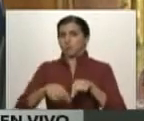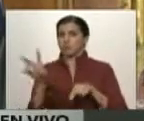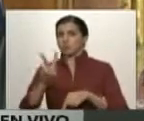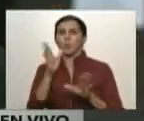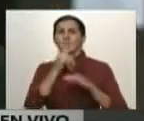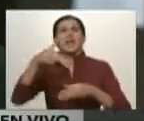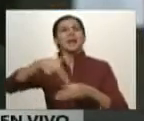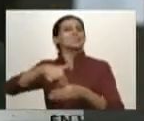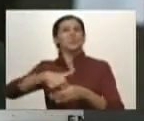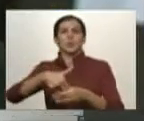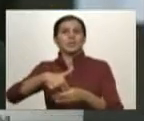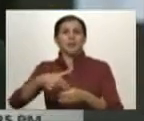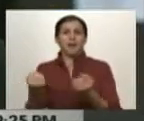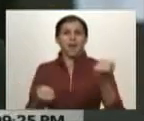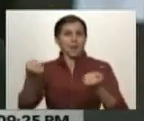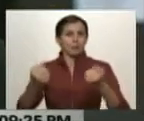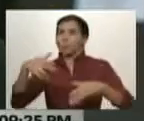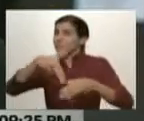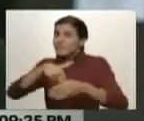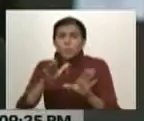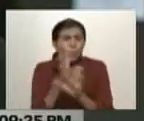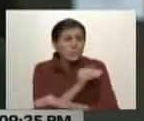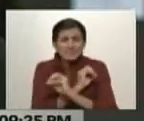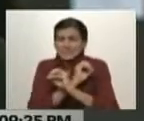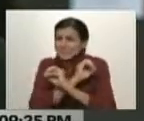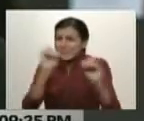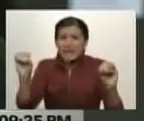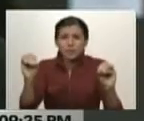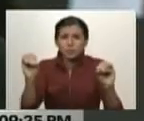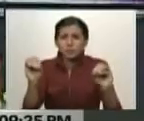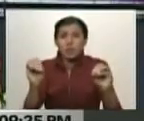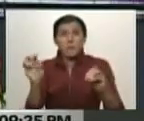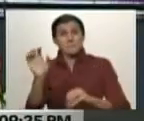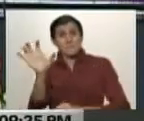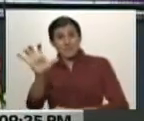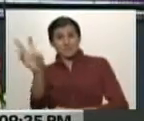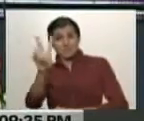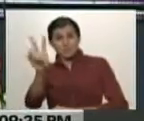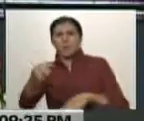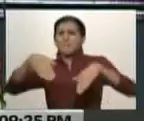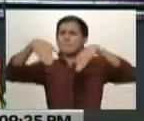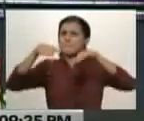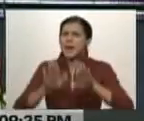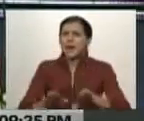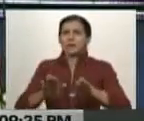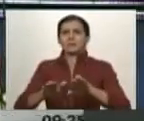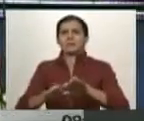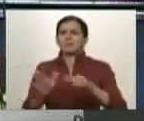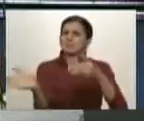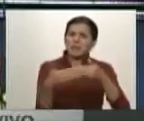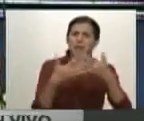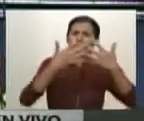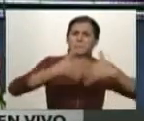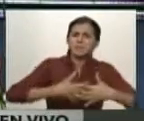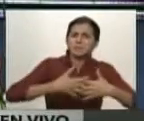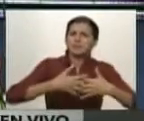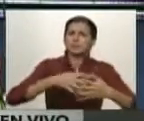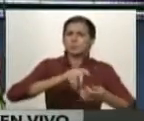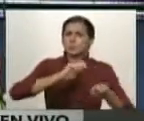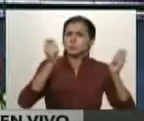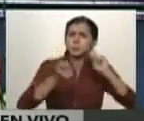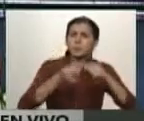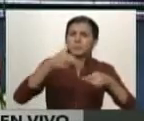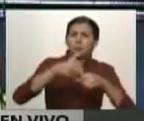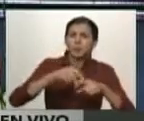gasolina no había nada pararon el país trancaron la refinería sabotearon los ductos y